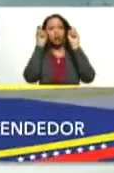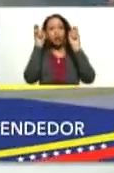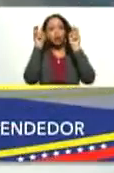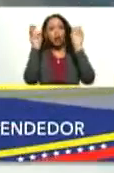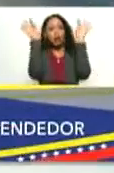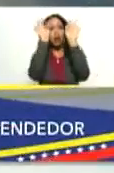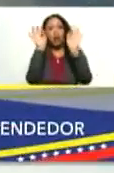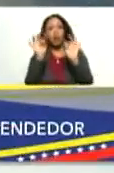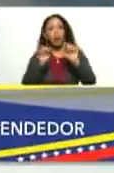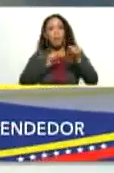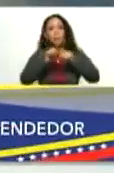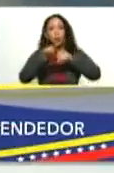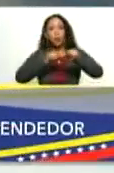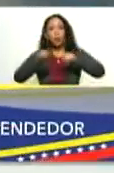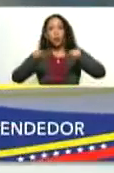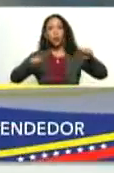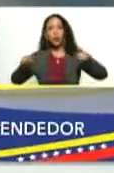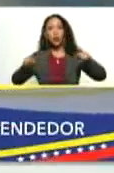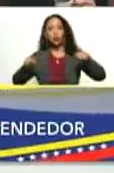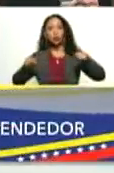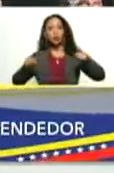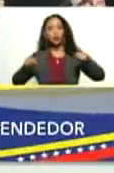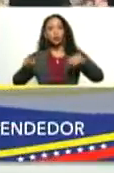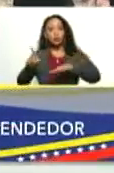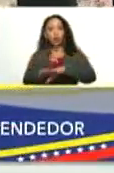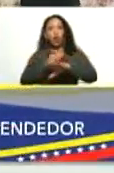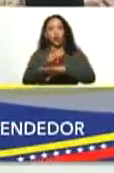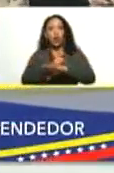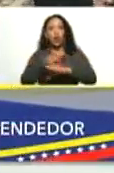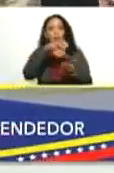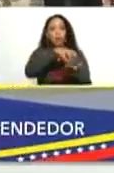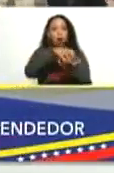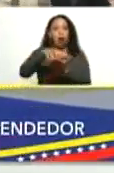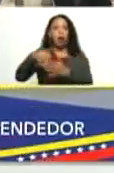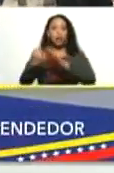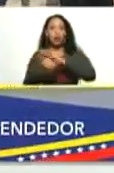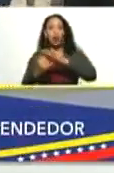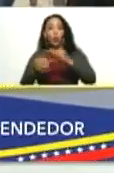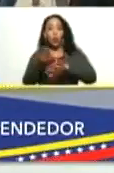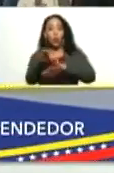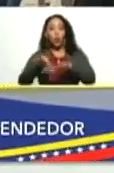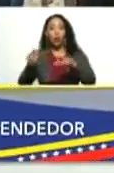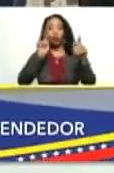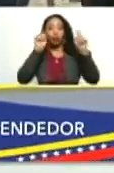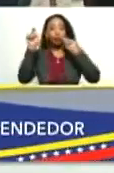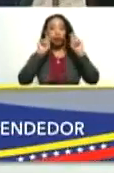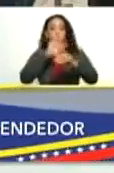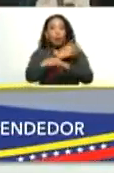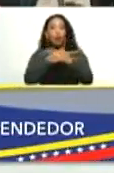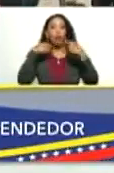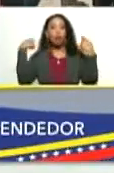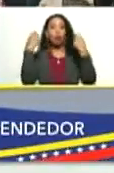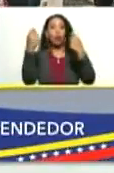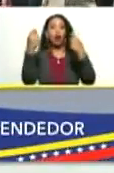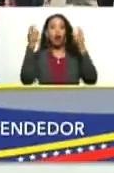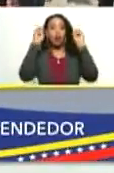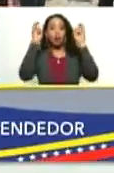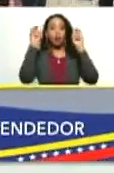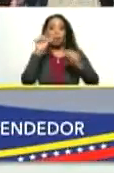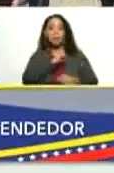manera coordinada, cohesionada con los gobiernos regionales, con los institutos municipales de turismo, con el poder popular, con el sector